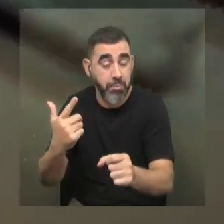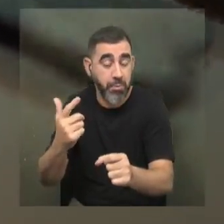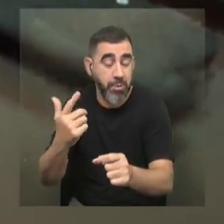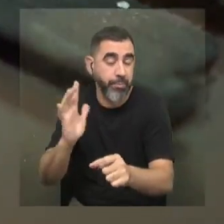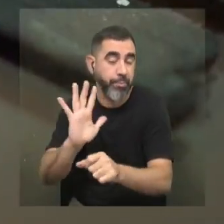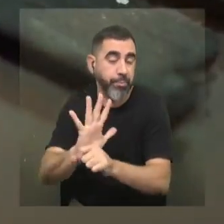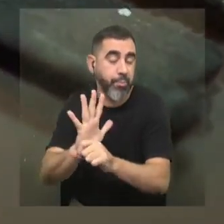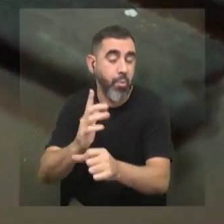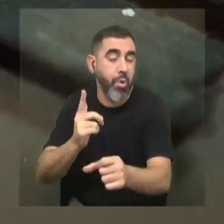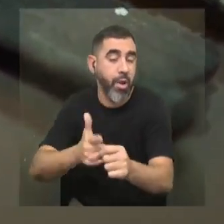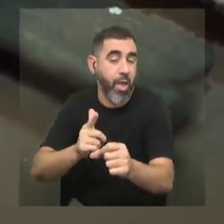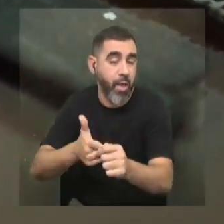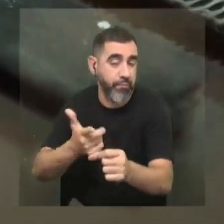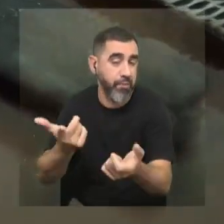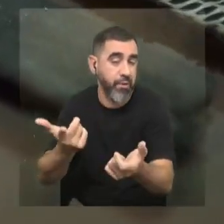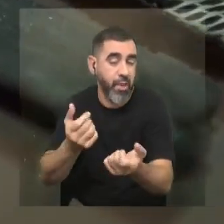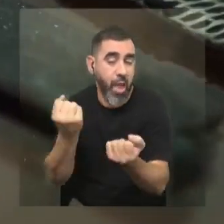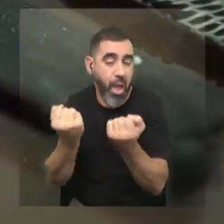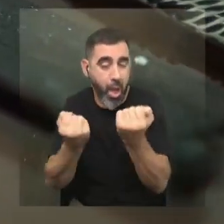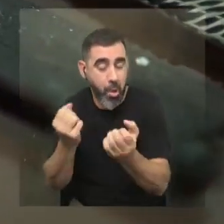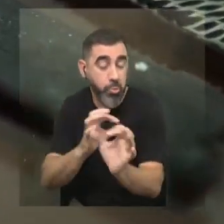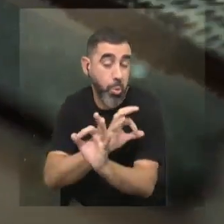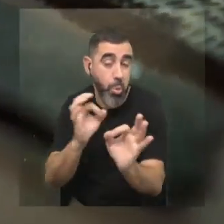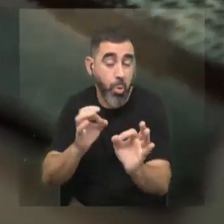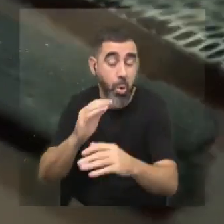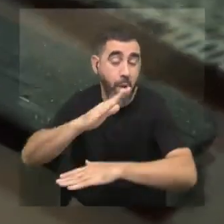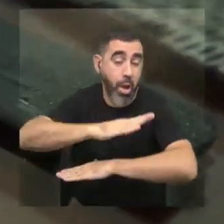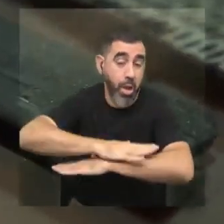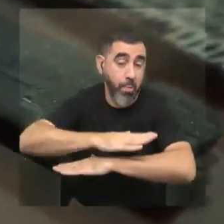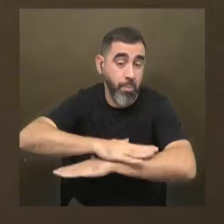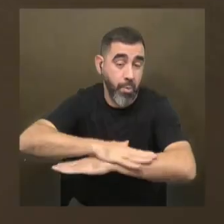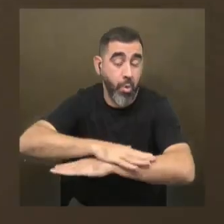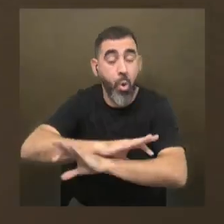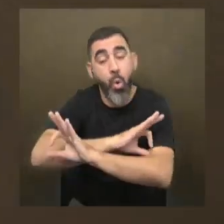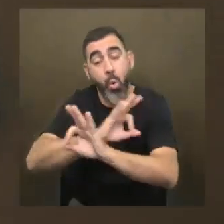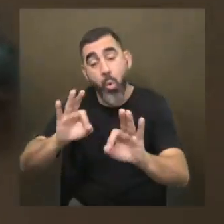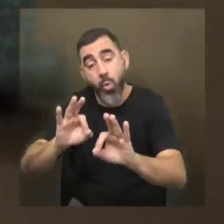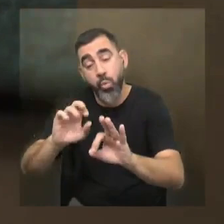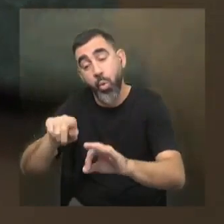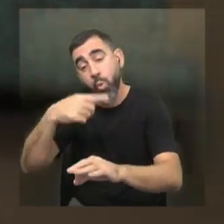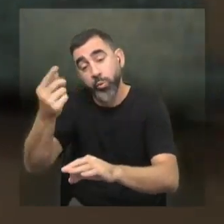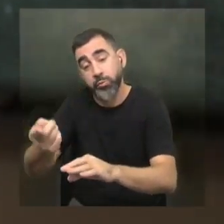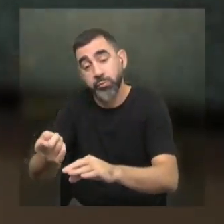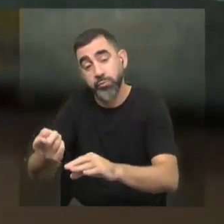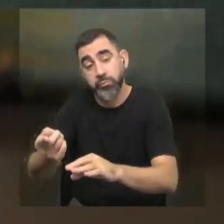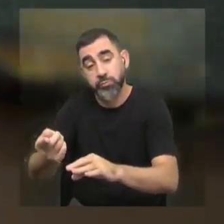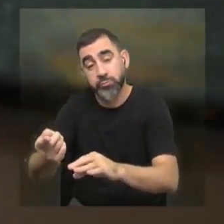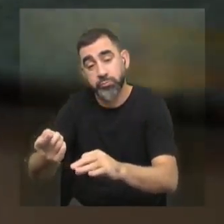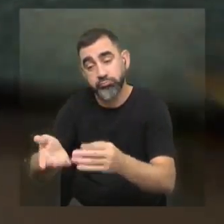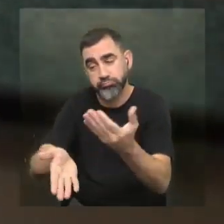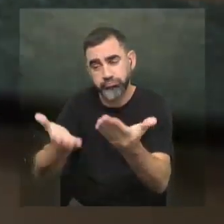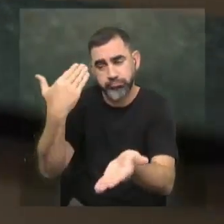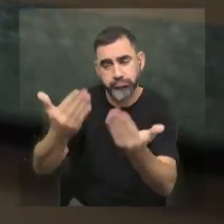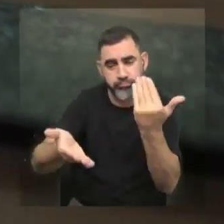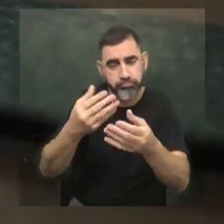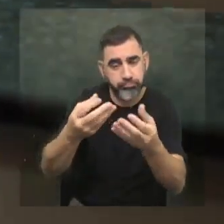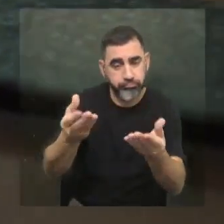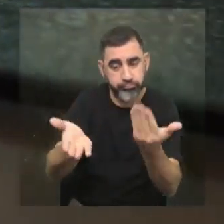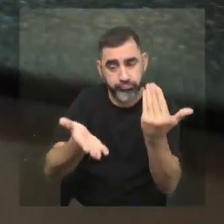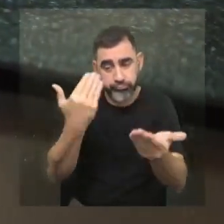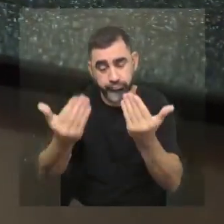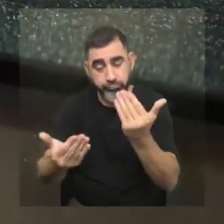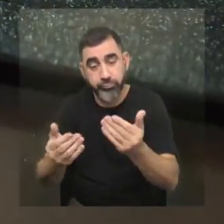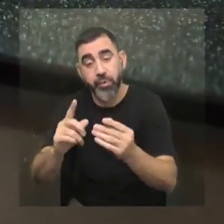usado un combustible de un auto o en un camión, o la otra opción es desarmarlo totalmente